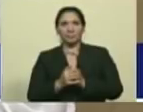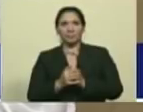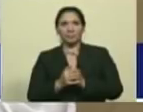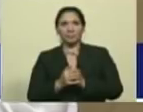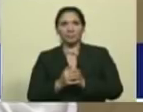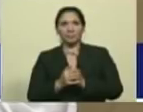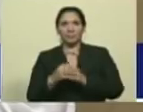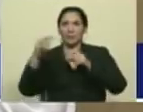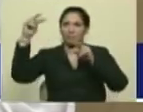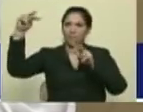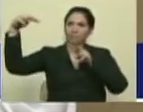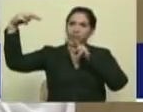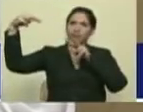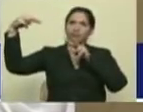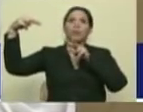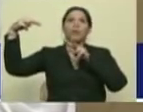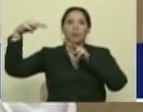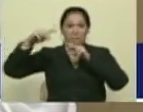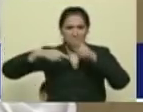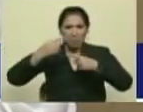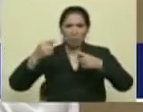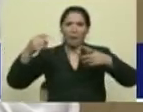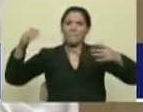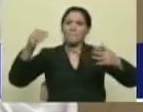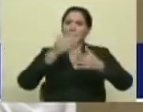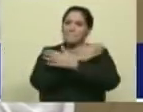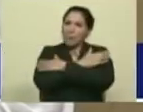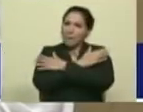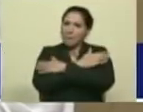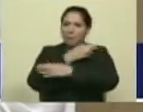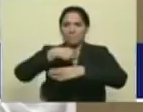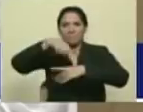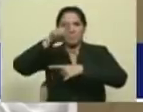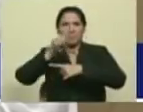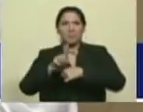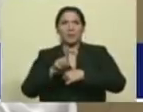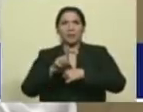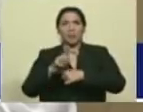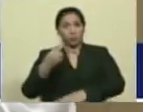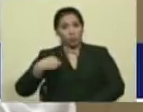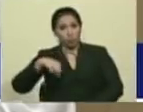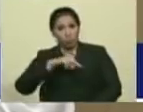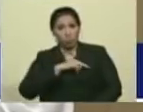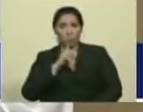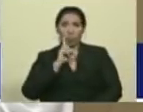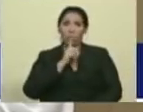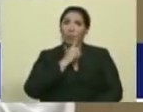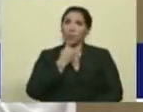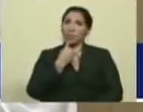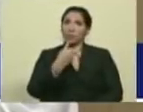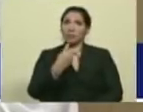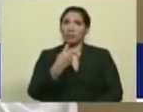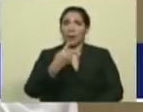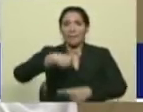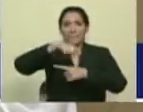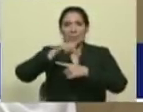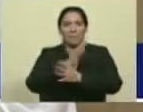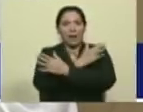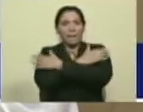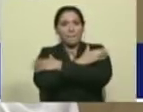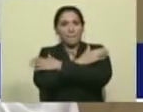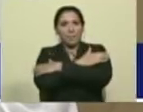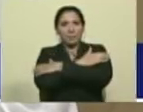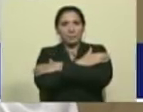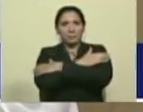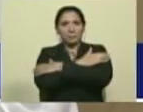Y se dieron el primer abrazo. Y nosotros decimos que con ese primer abrazo